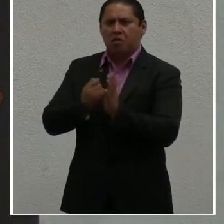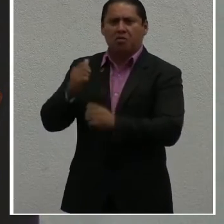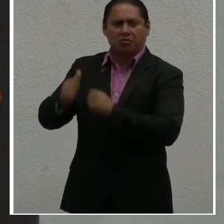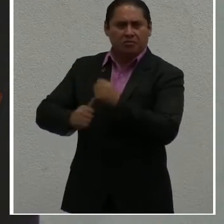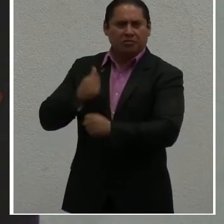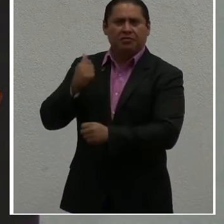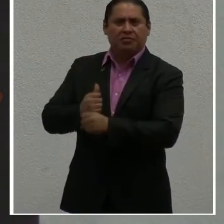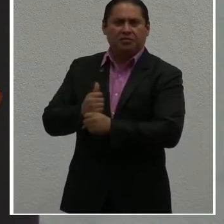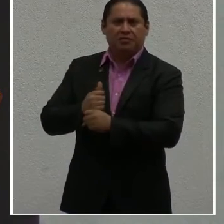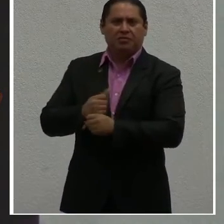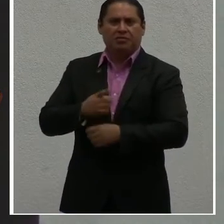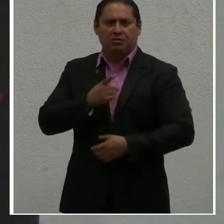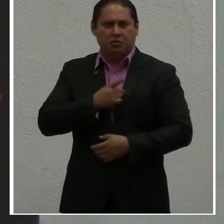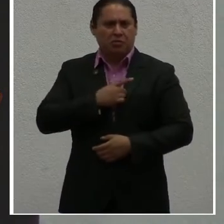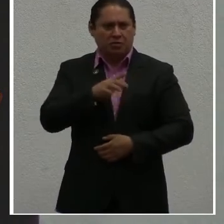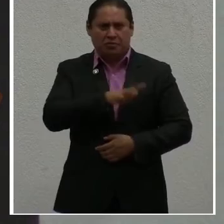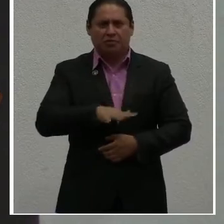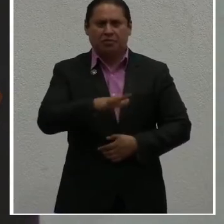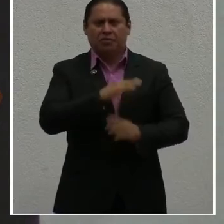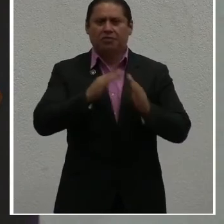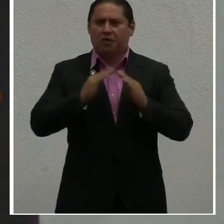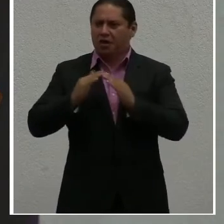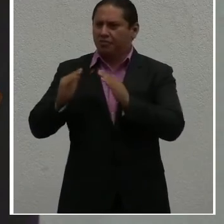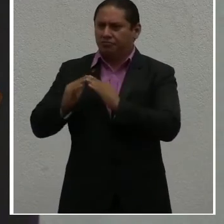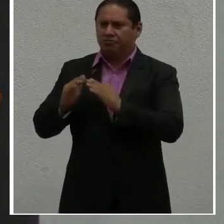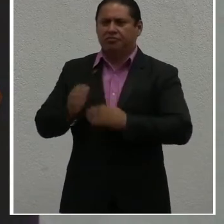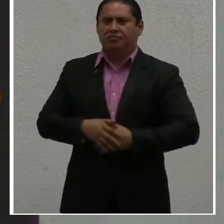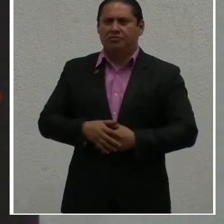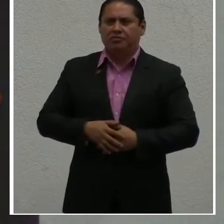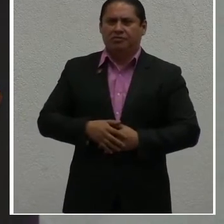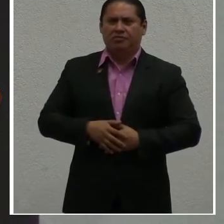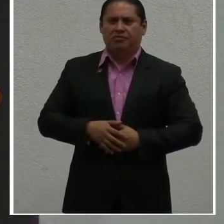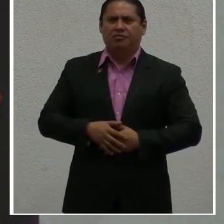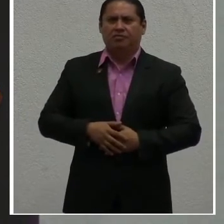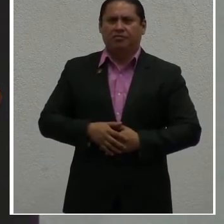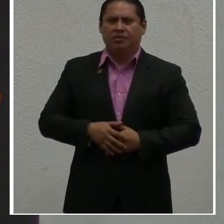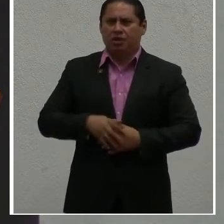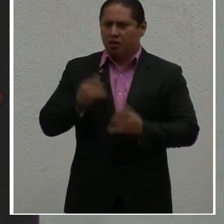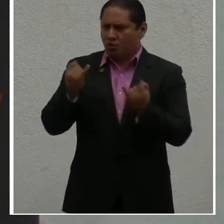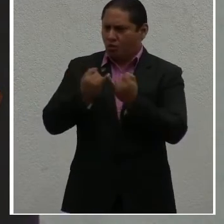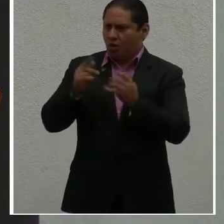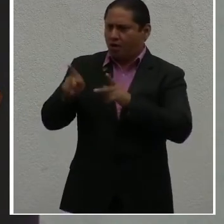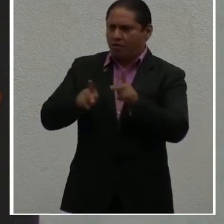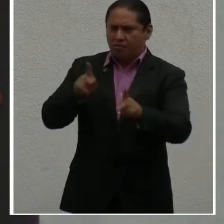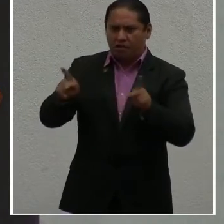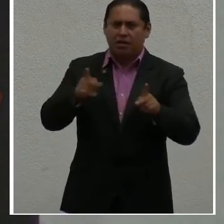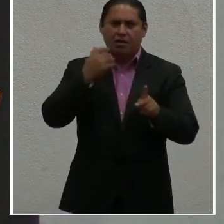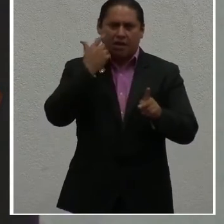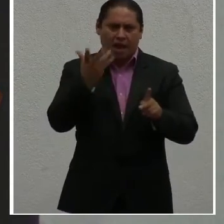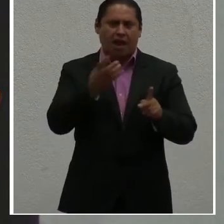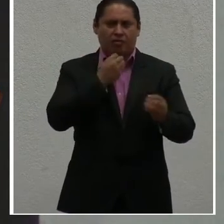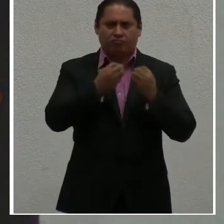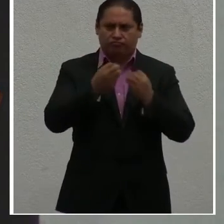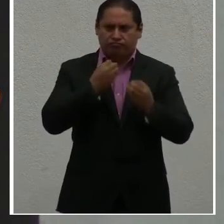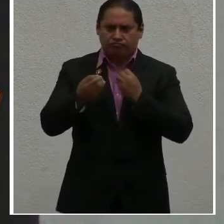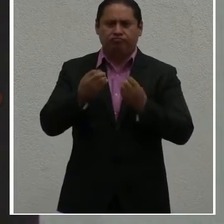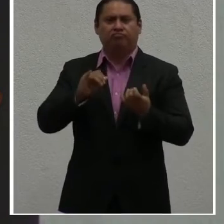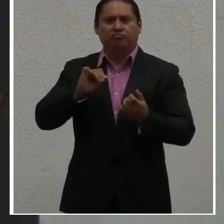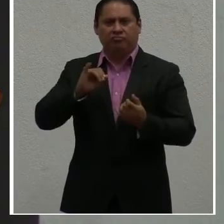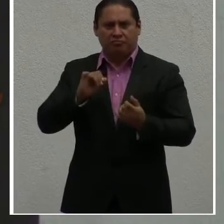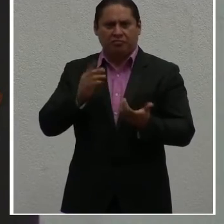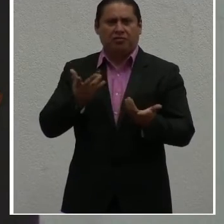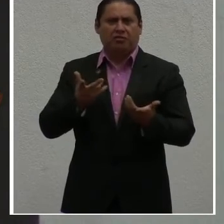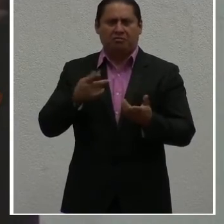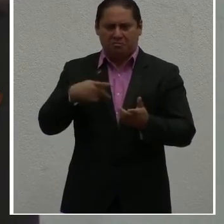en el medio urbano. También hay a los que están adentro del medio rural, quieren comer, también pagan, es mínimo, pero